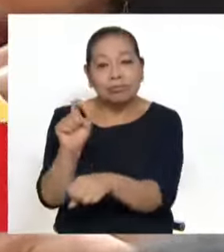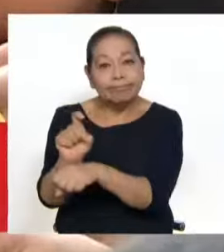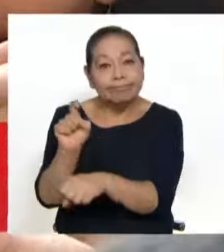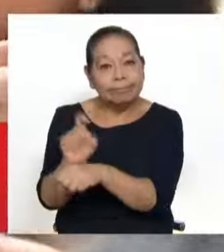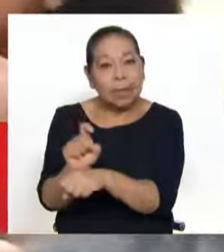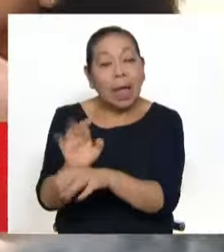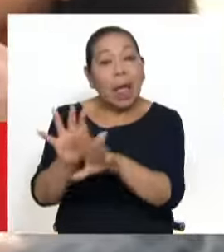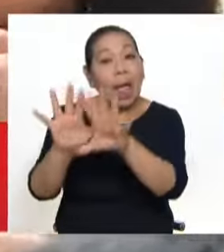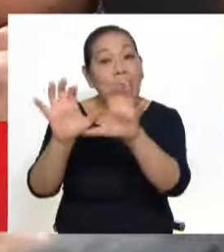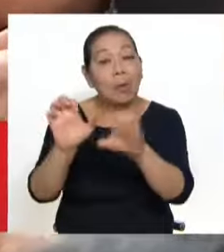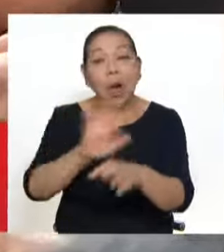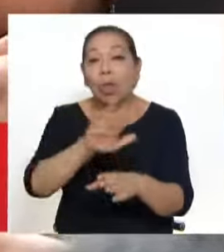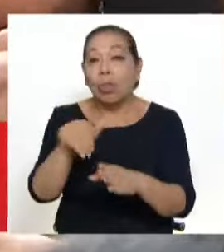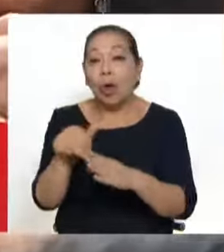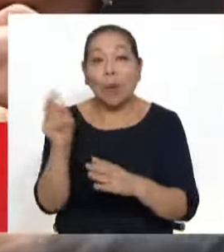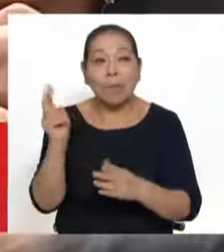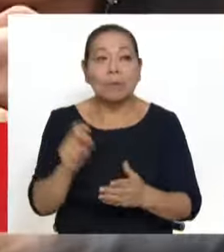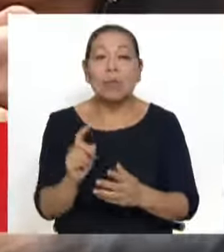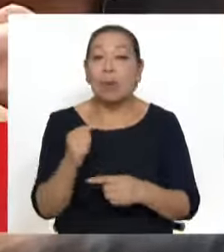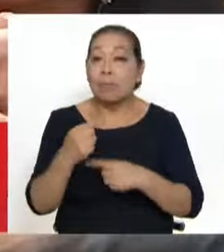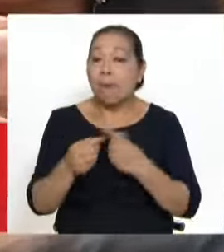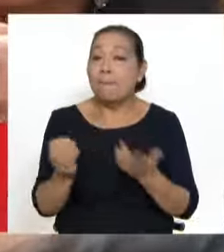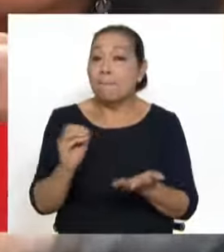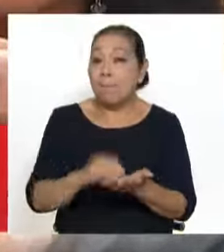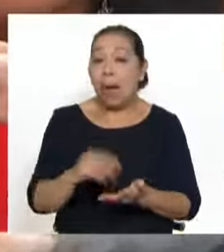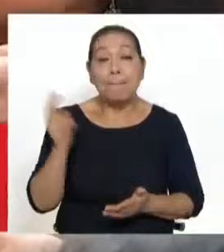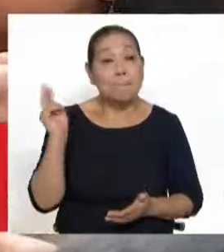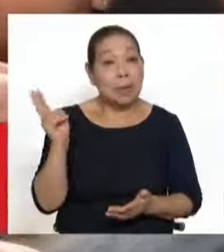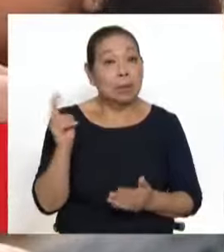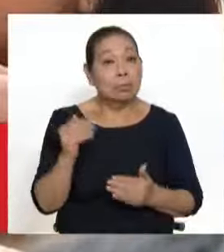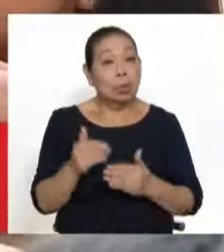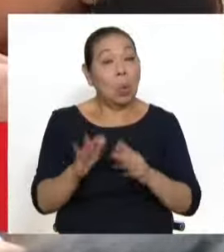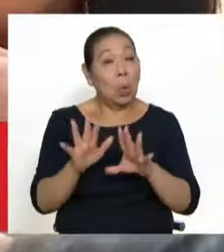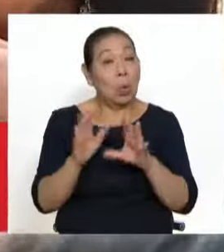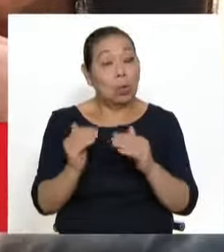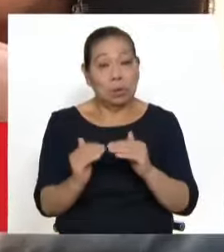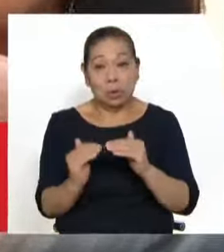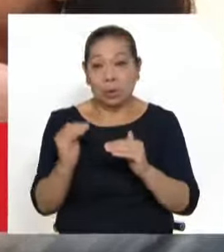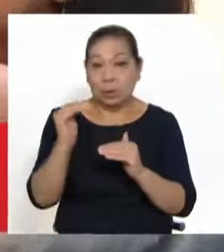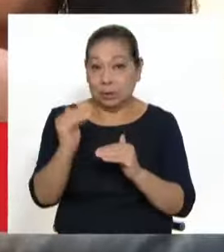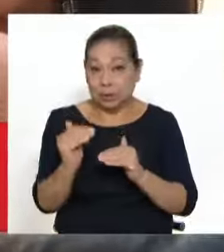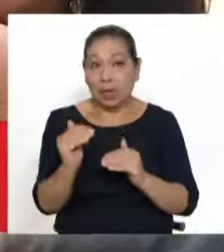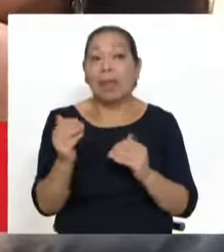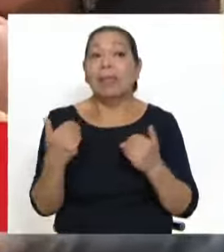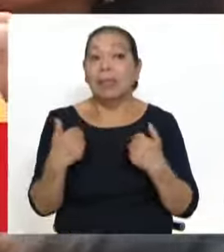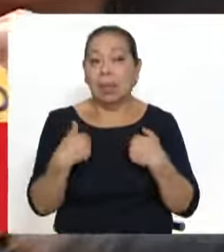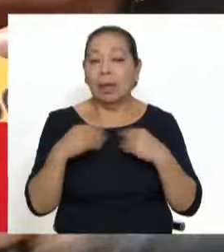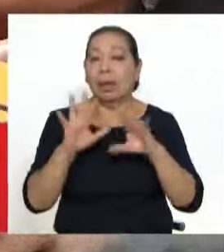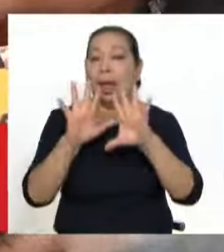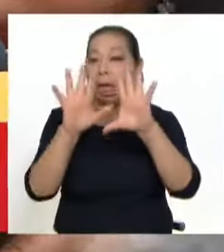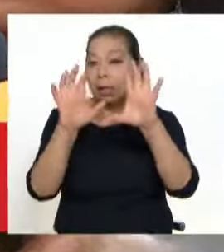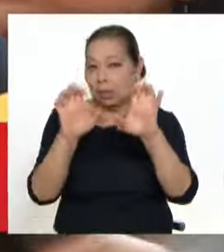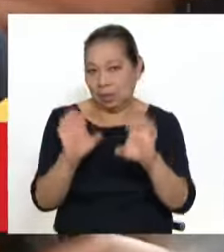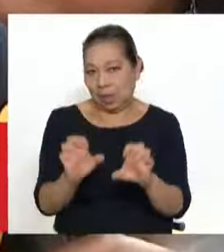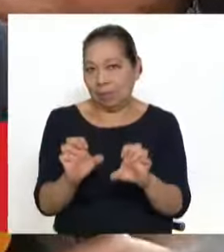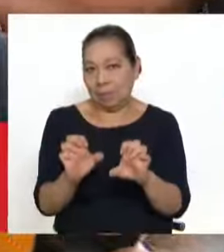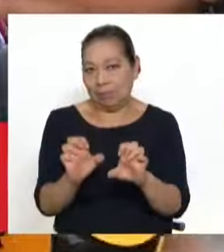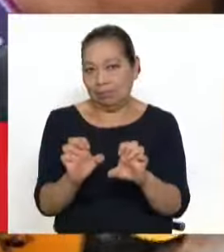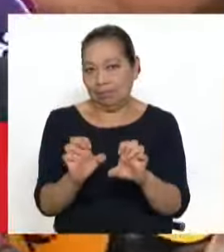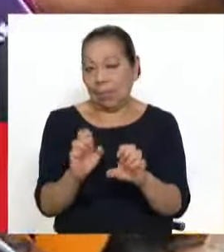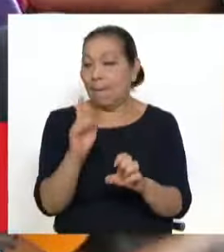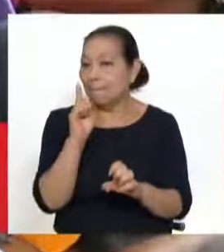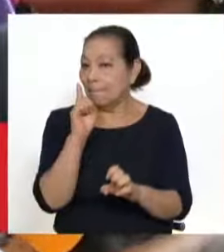capacitar y evaluar a todos los profesores. Cada vez que un maestro pasa de una escala a otra, tiene que ser evaluado de